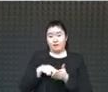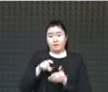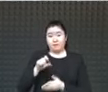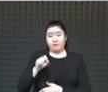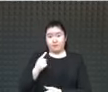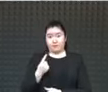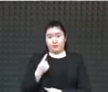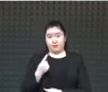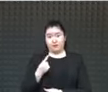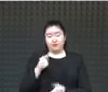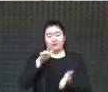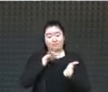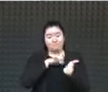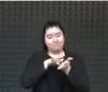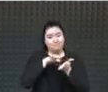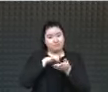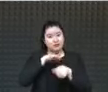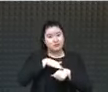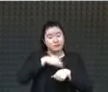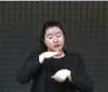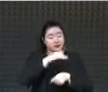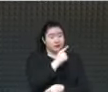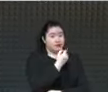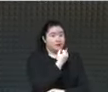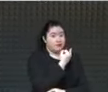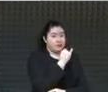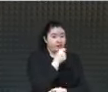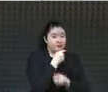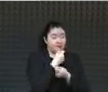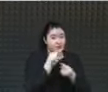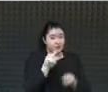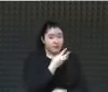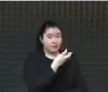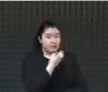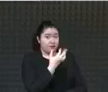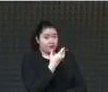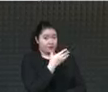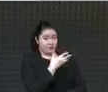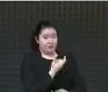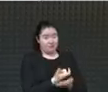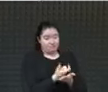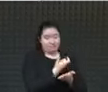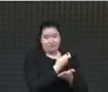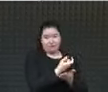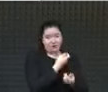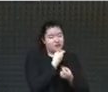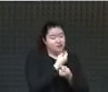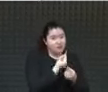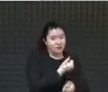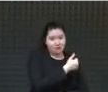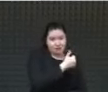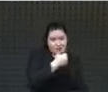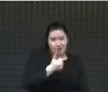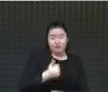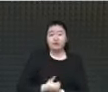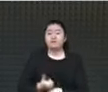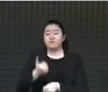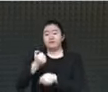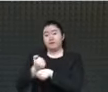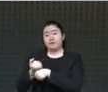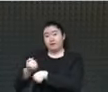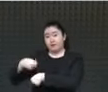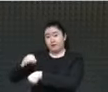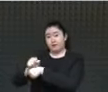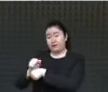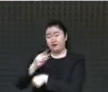este apoyo. En preescolar subió a 350 pesos por niño o niña, primaria y secundaria 380